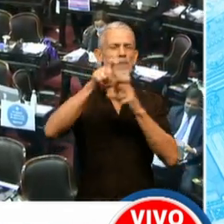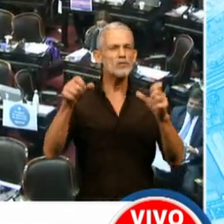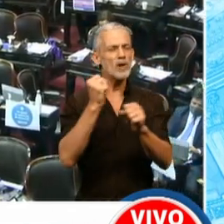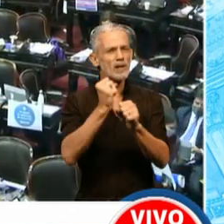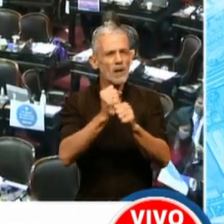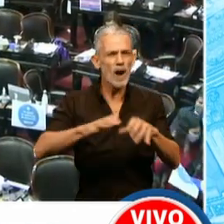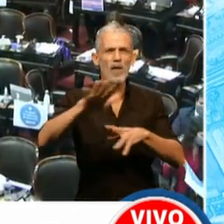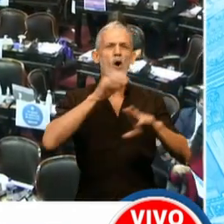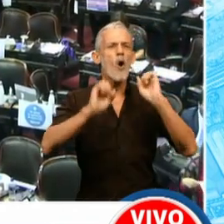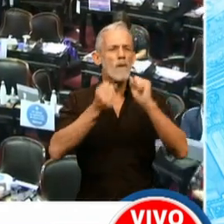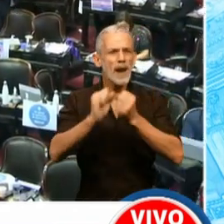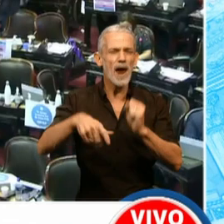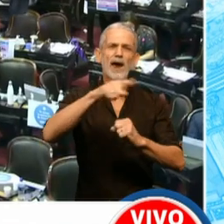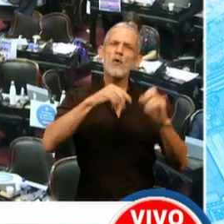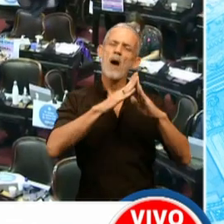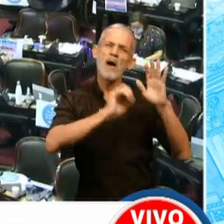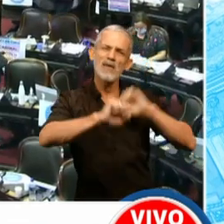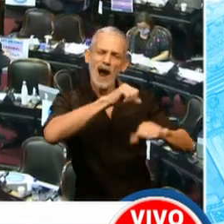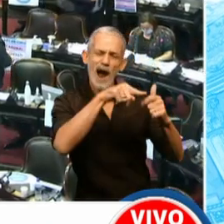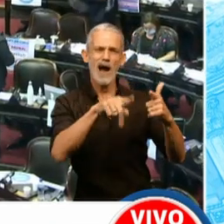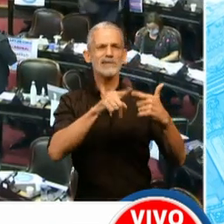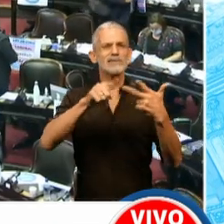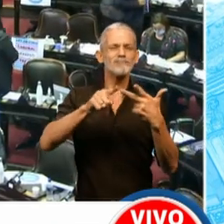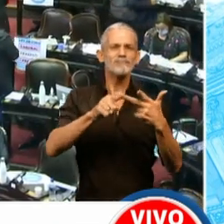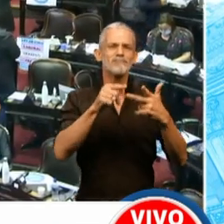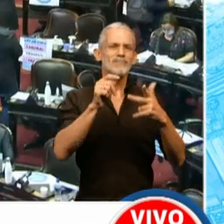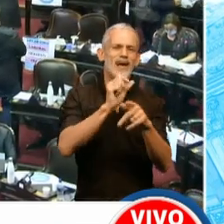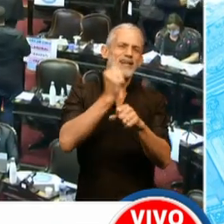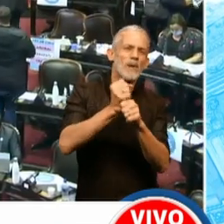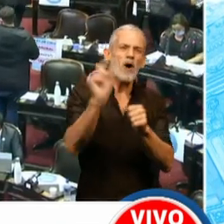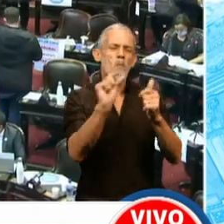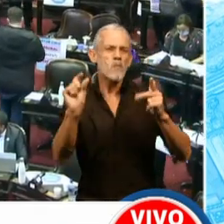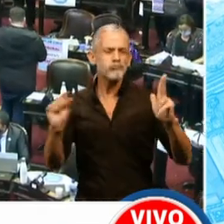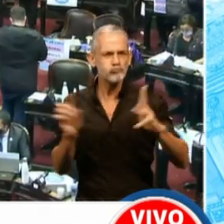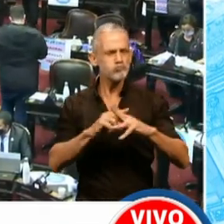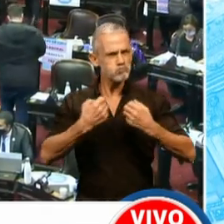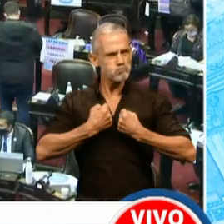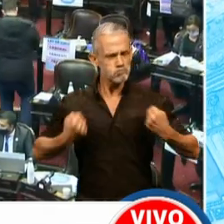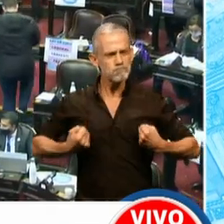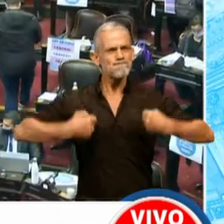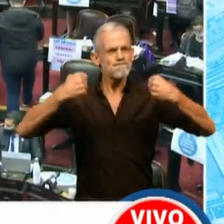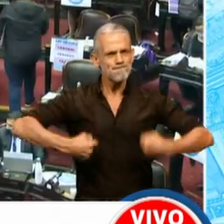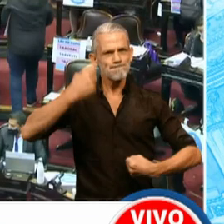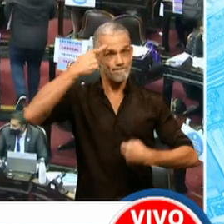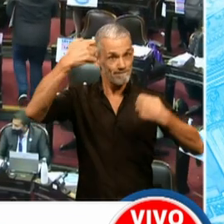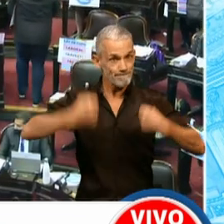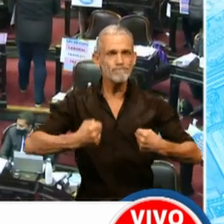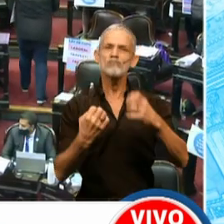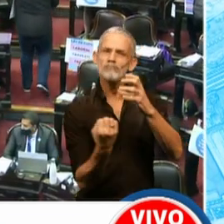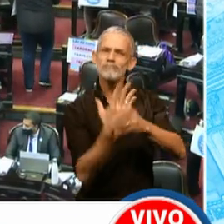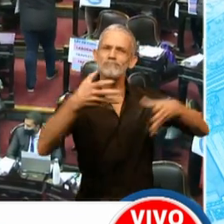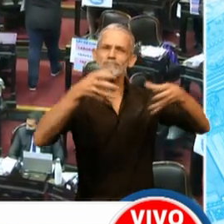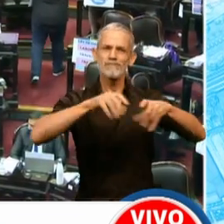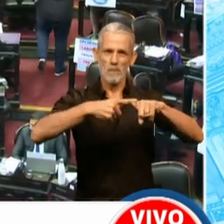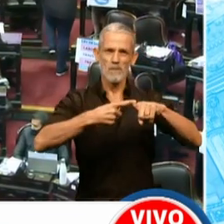trabajo obreros amas de casa jornaleros a fuerza de coraje y convicción fundaron el movimiento